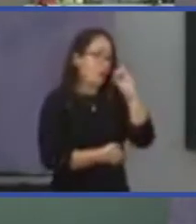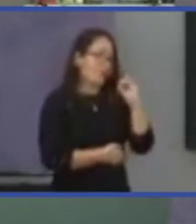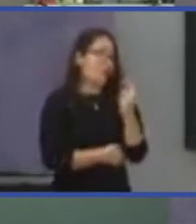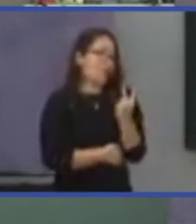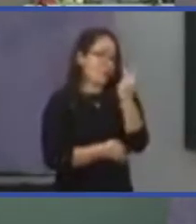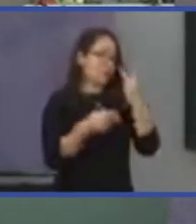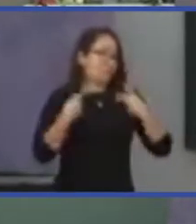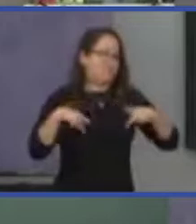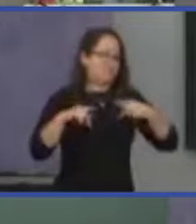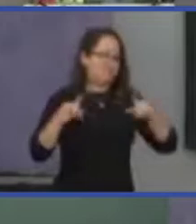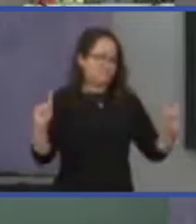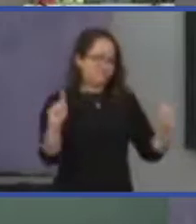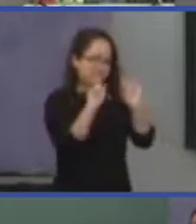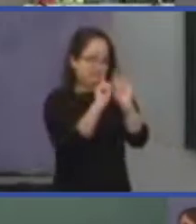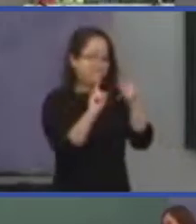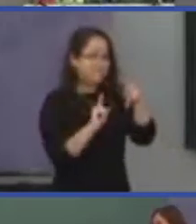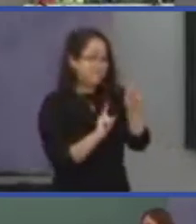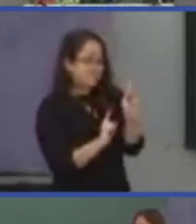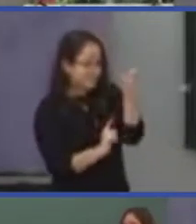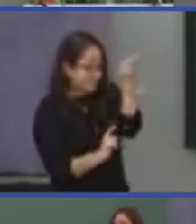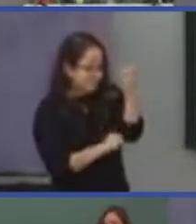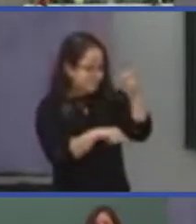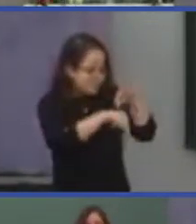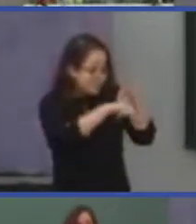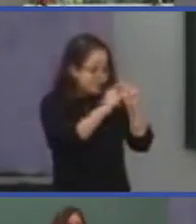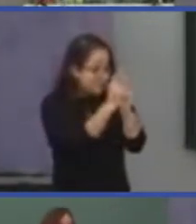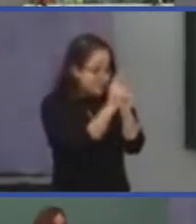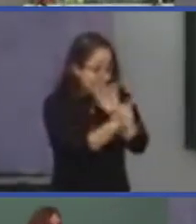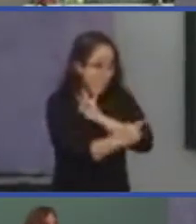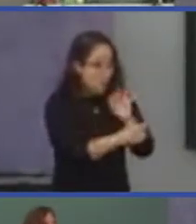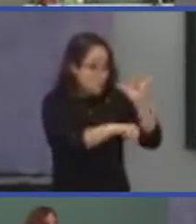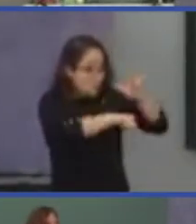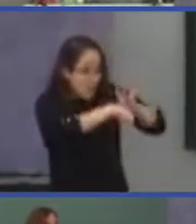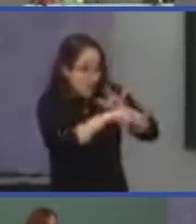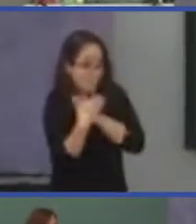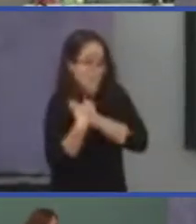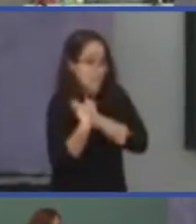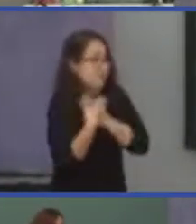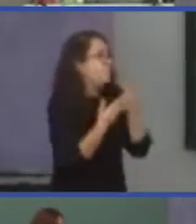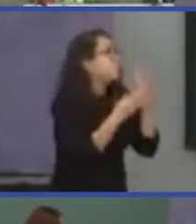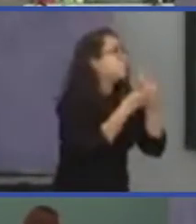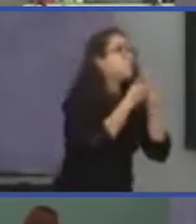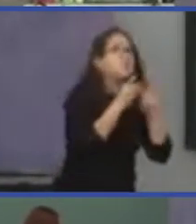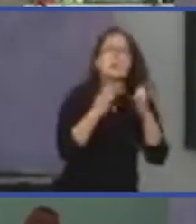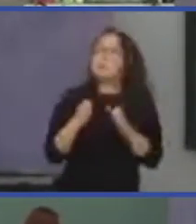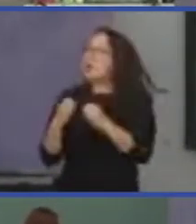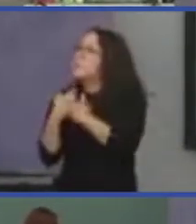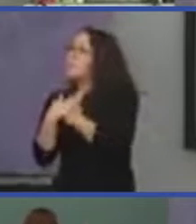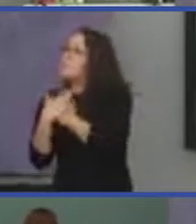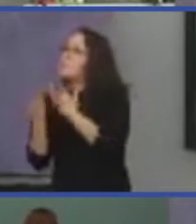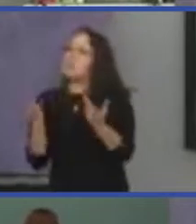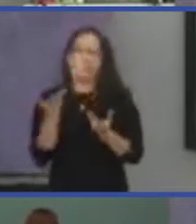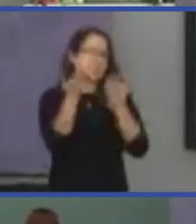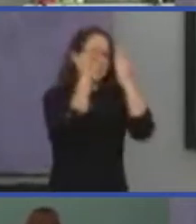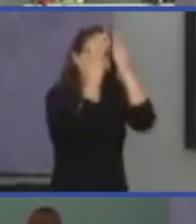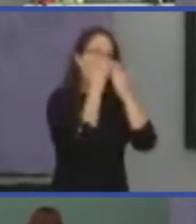embargo, ninguna de esas cosas es tangible, no la podemos agarrar. No hay infinitos tangibles en nuestro universo.